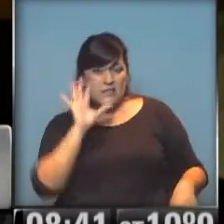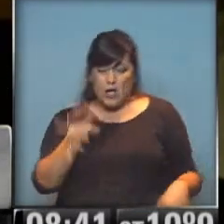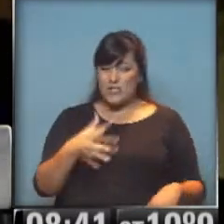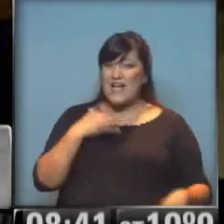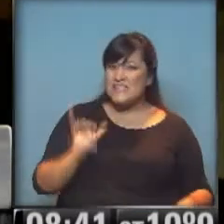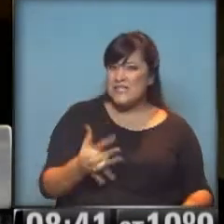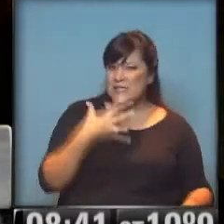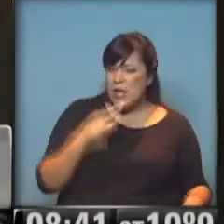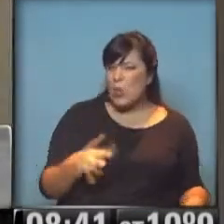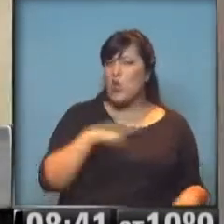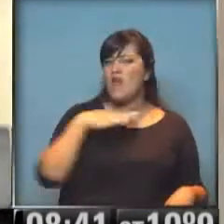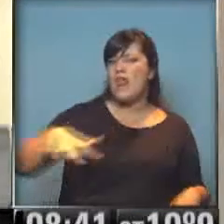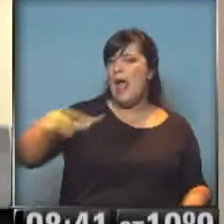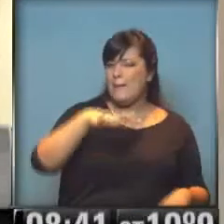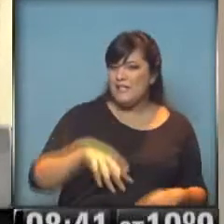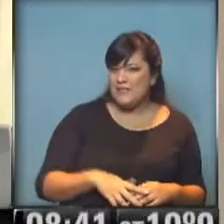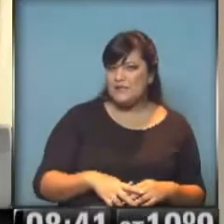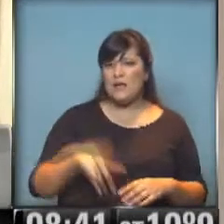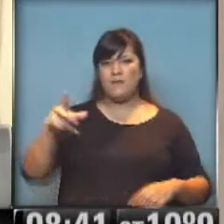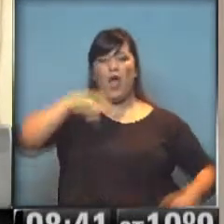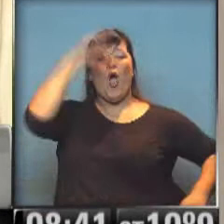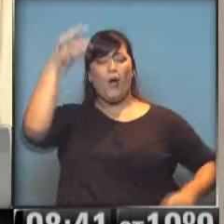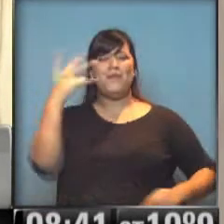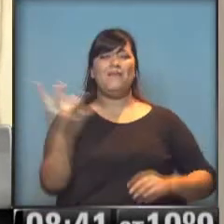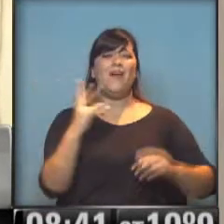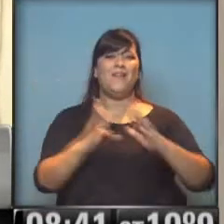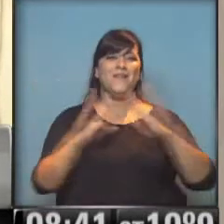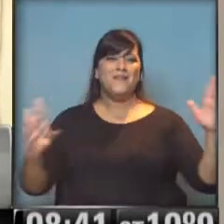¡Seguro que es de la villa! Mirá, la obra dura 2 horas.